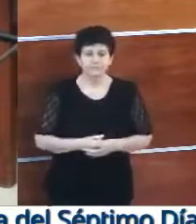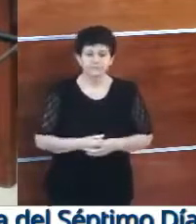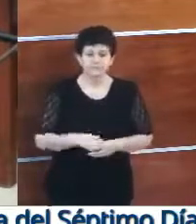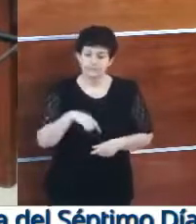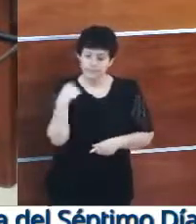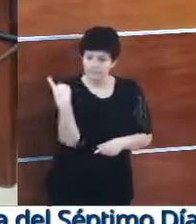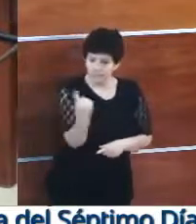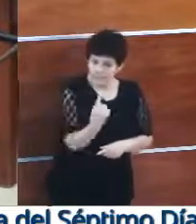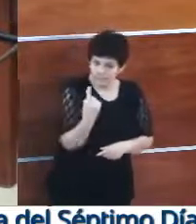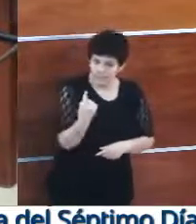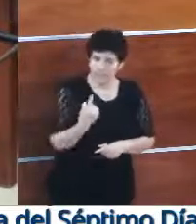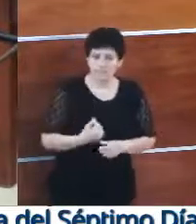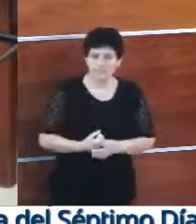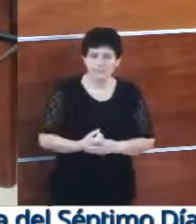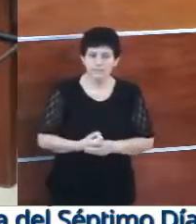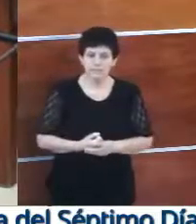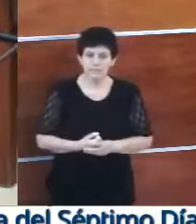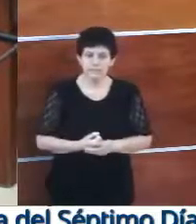Nosotros,